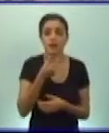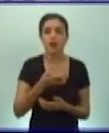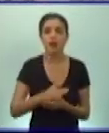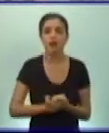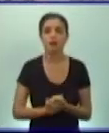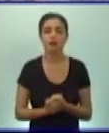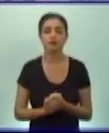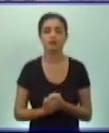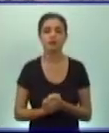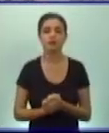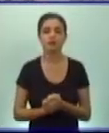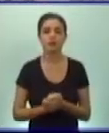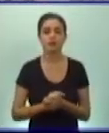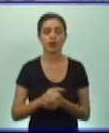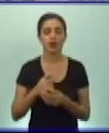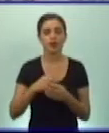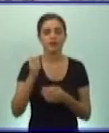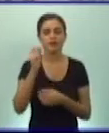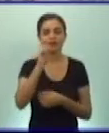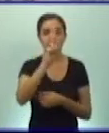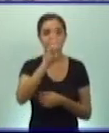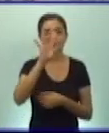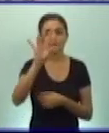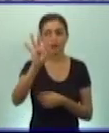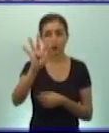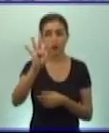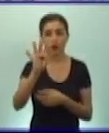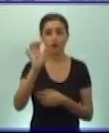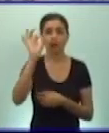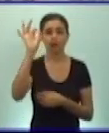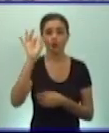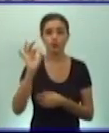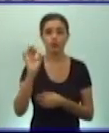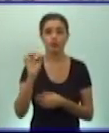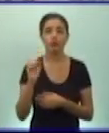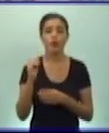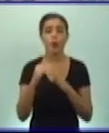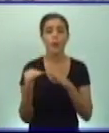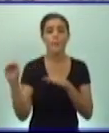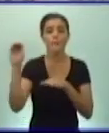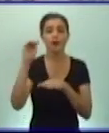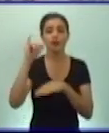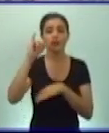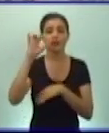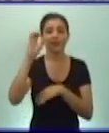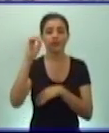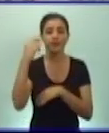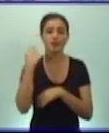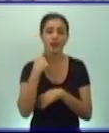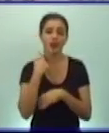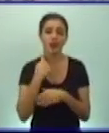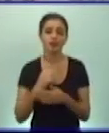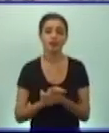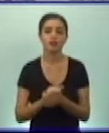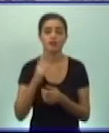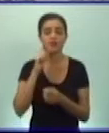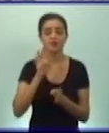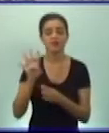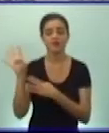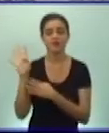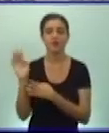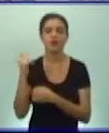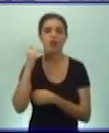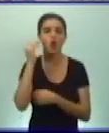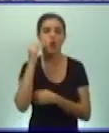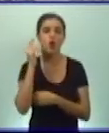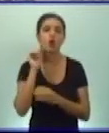su población mayor de 60 años. Todos estos elementos que estoy dando están en el mapa. Observen el grado de envejecimiento por los colores. El color más